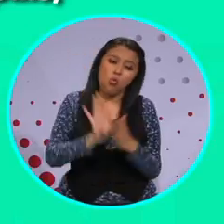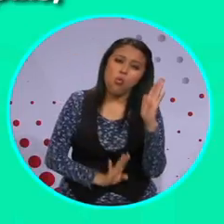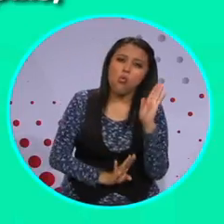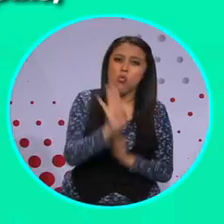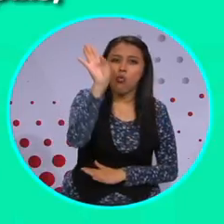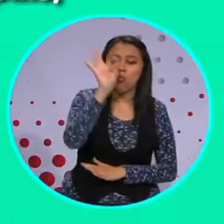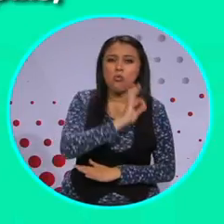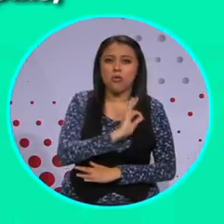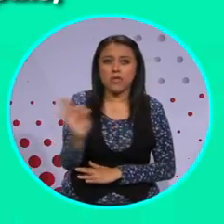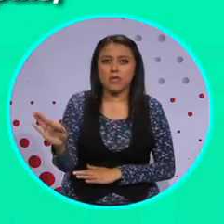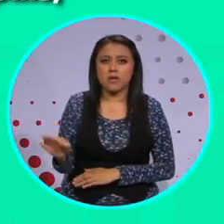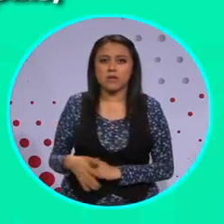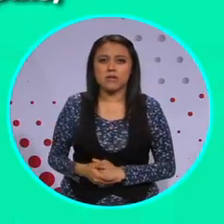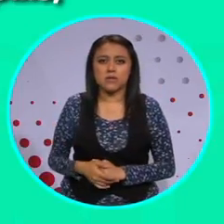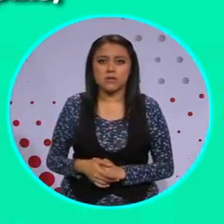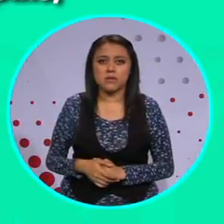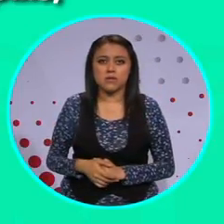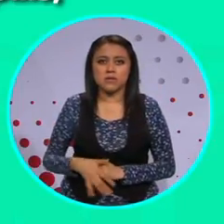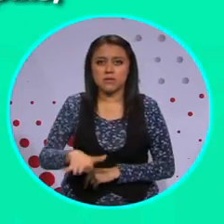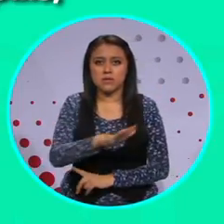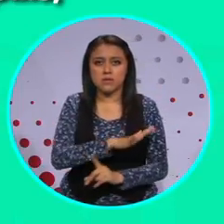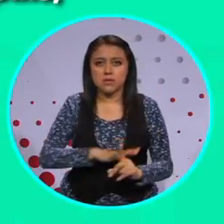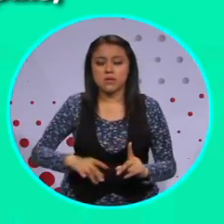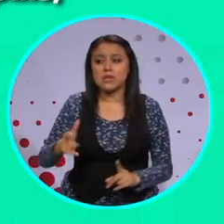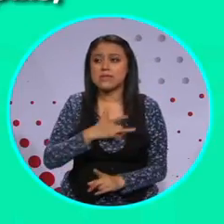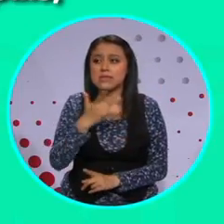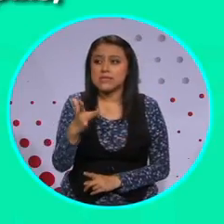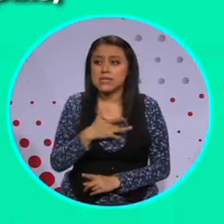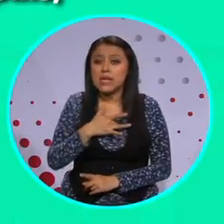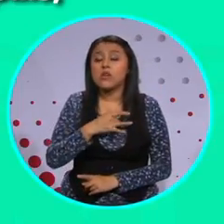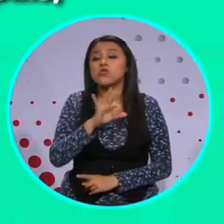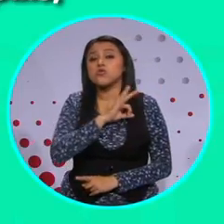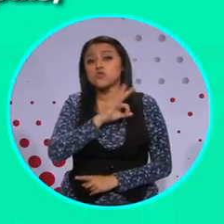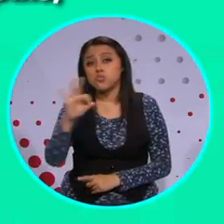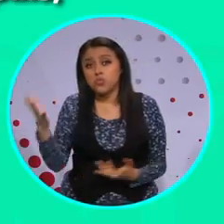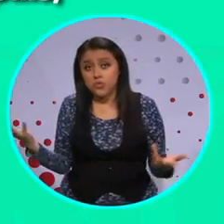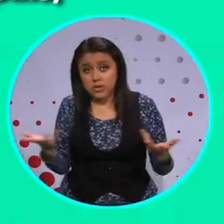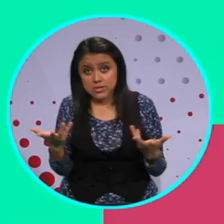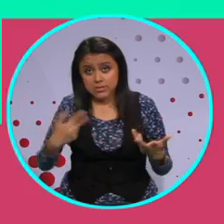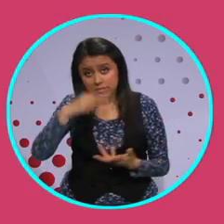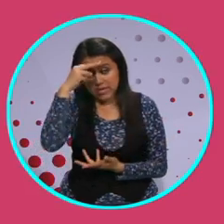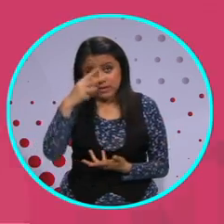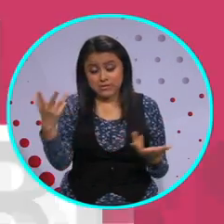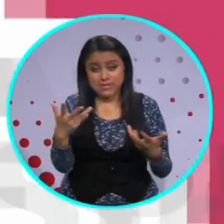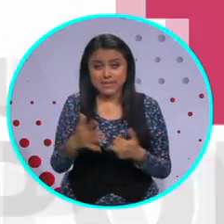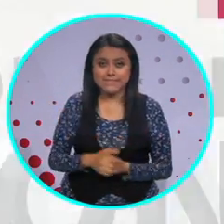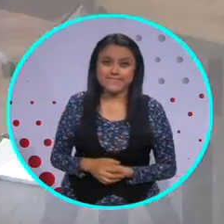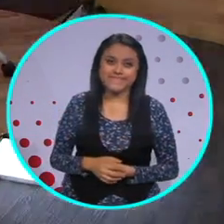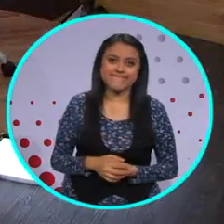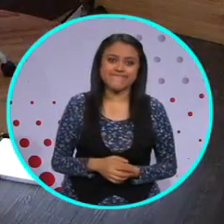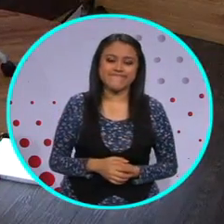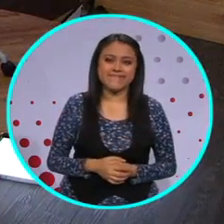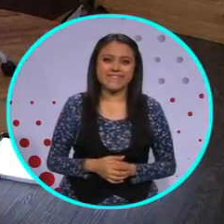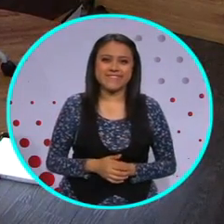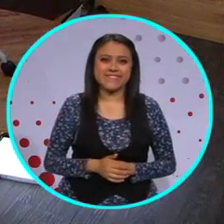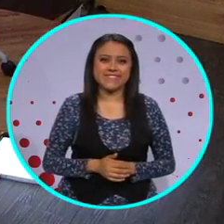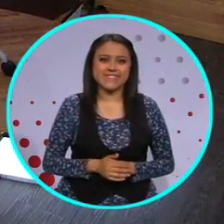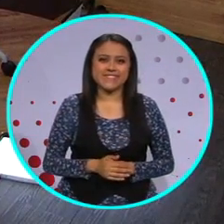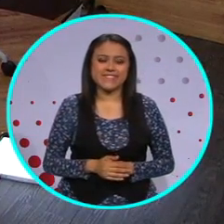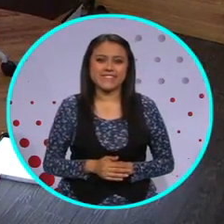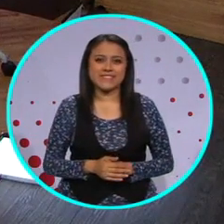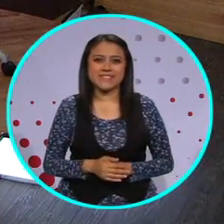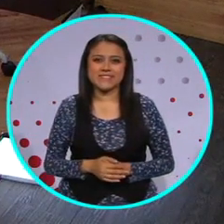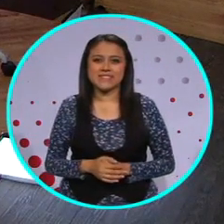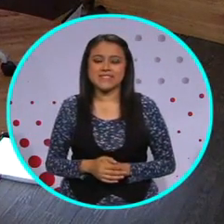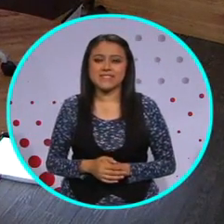todo lo que pase a nuestro alrededor sino esas ganas de por nosotros salir como mexicanos lo que